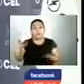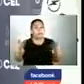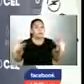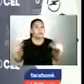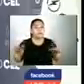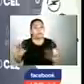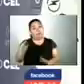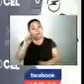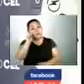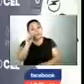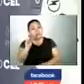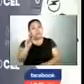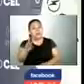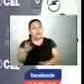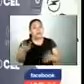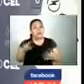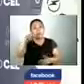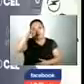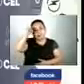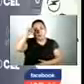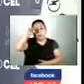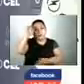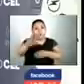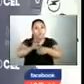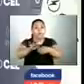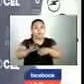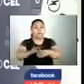viendo ejecutado y funcionando.